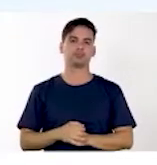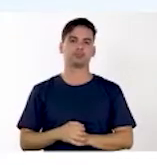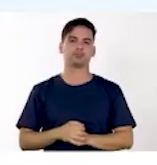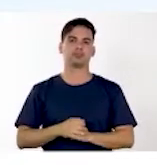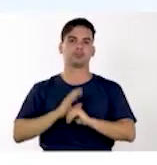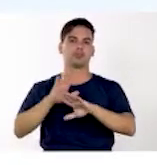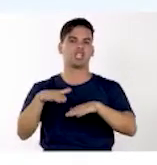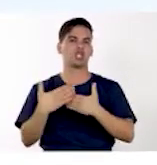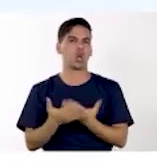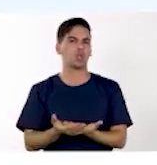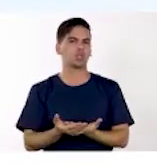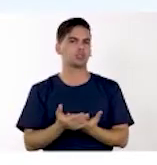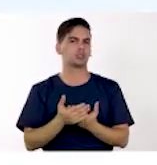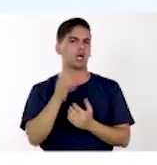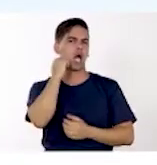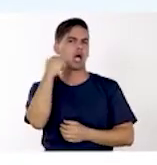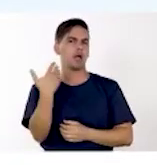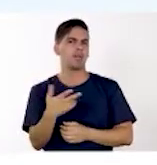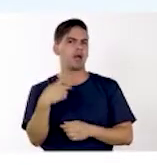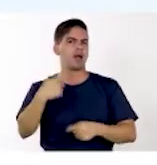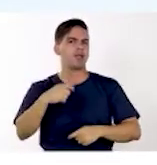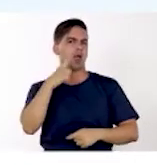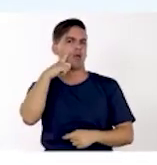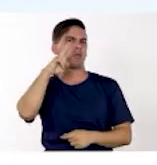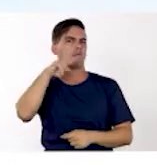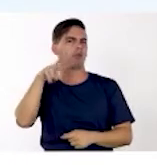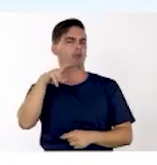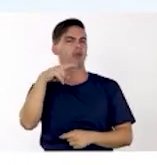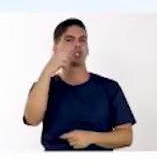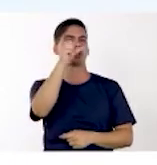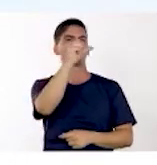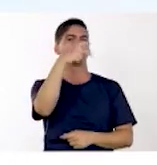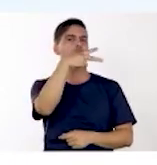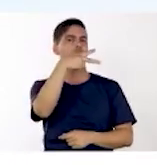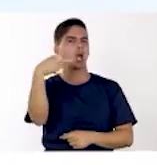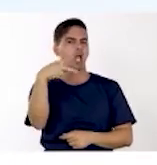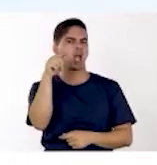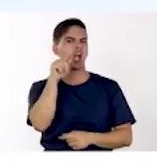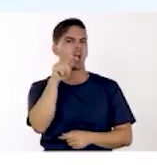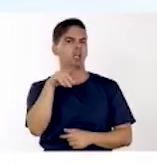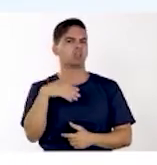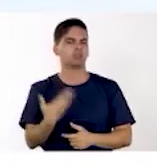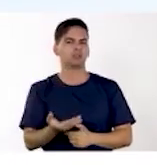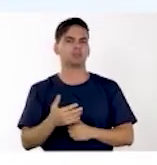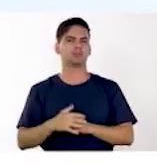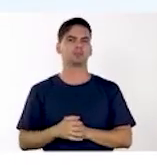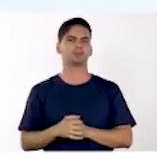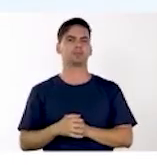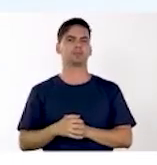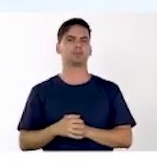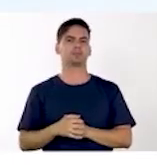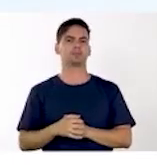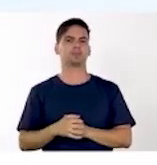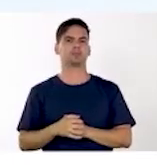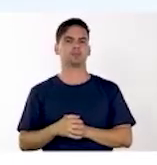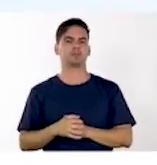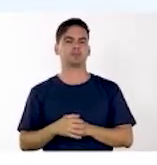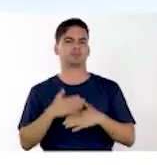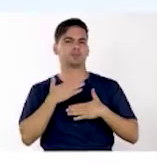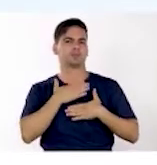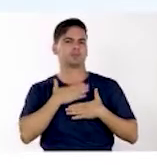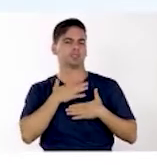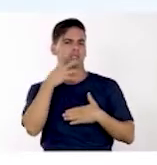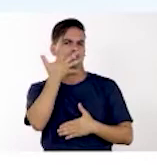Determinación del sujeto. En estas oraciones que son bimembre, bueno, pues está el sujeto. Tenemos que determinar cuál es el